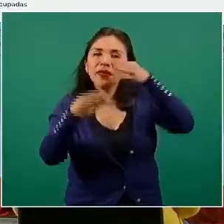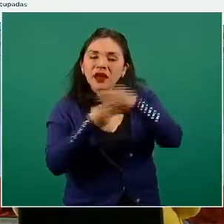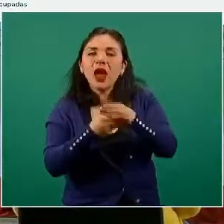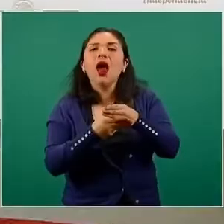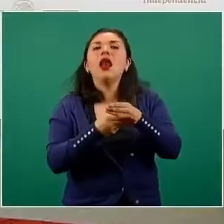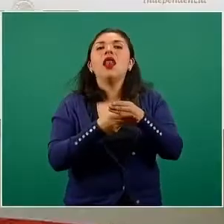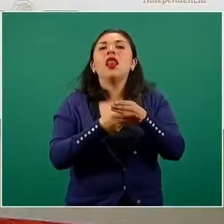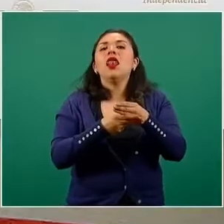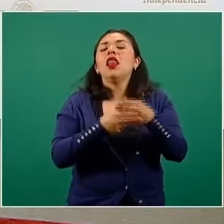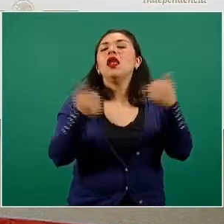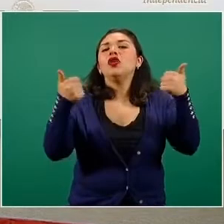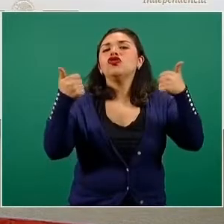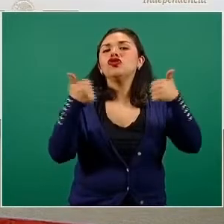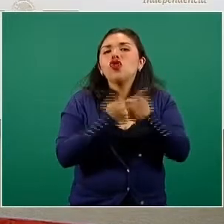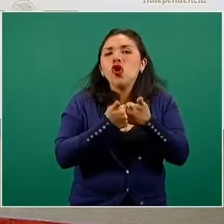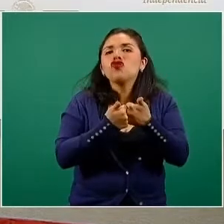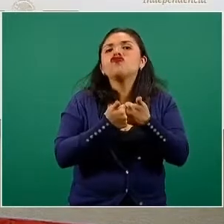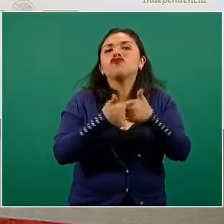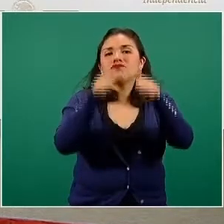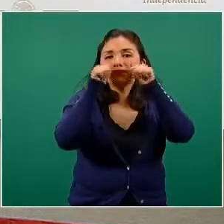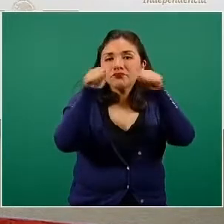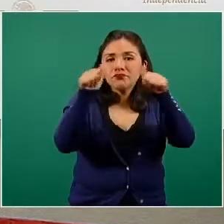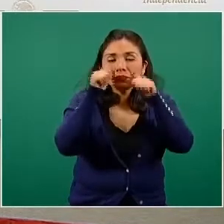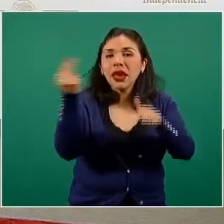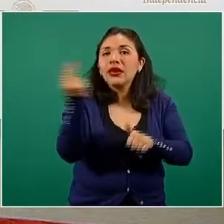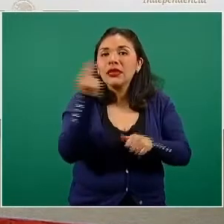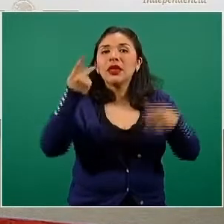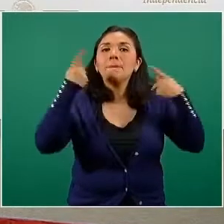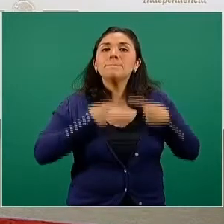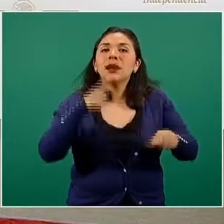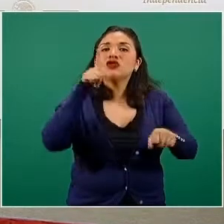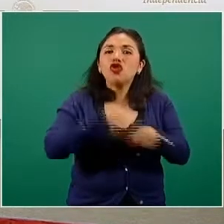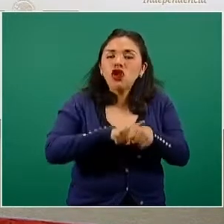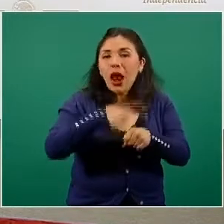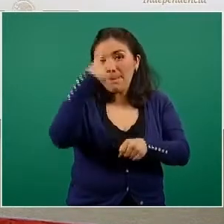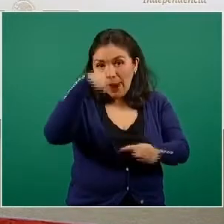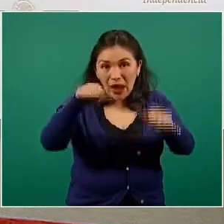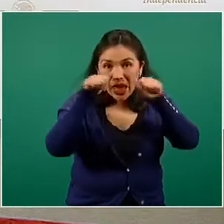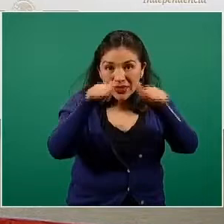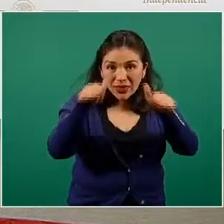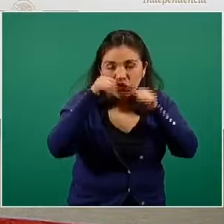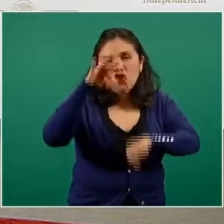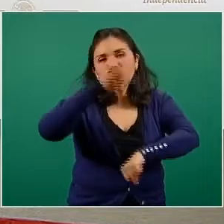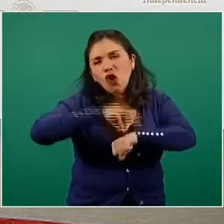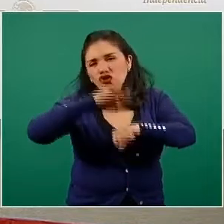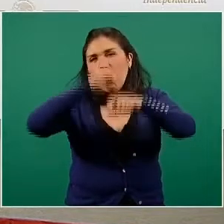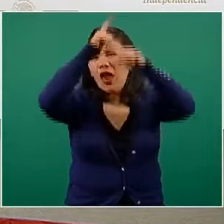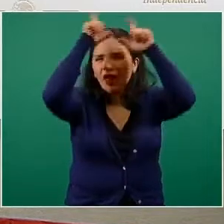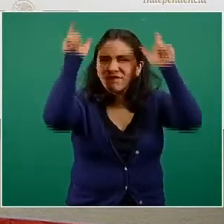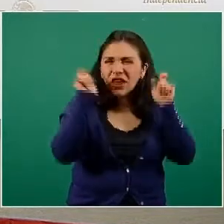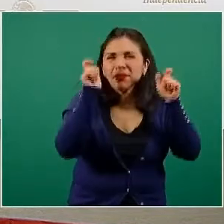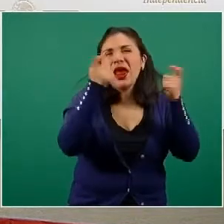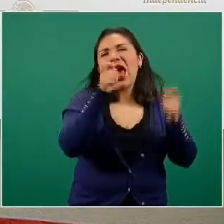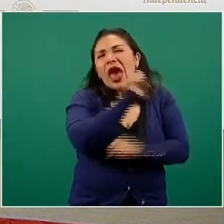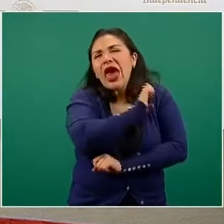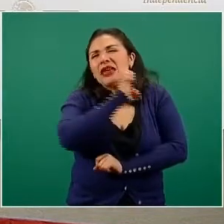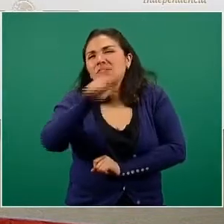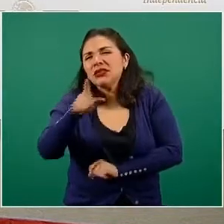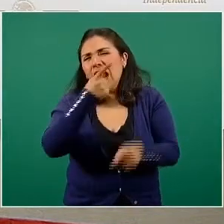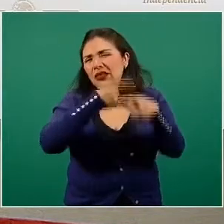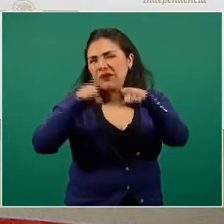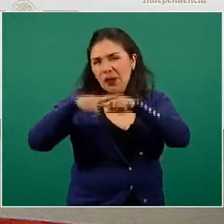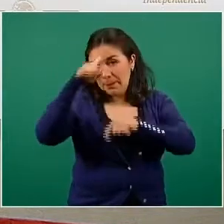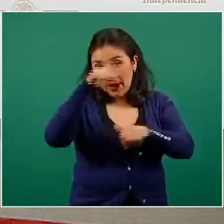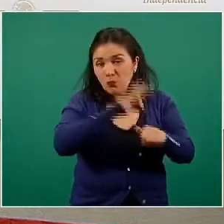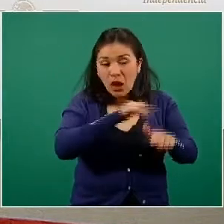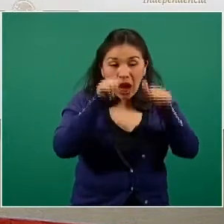ocupación para paciente crítico, pues requiere del recurso humano, personal de varias disciplinas para su atención, y